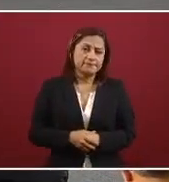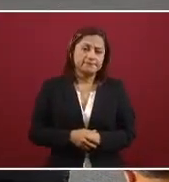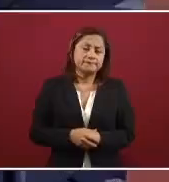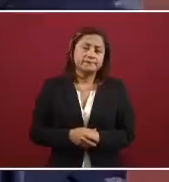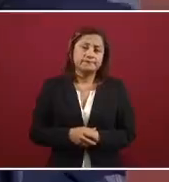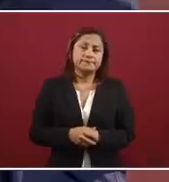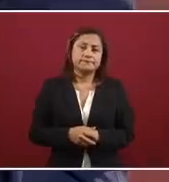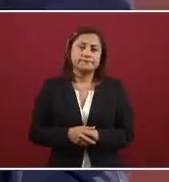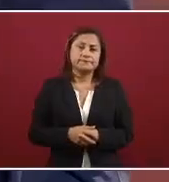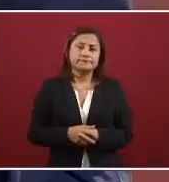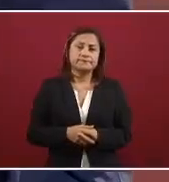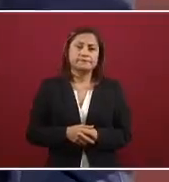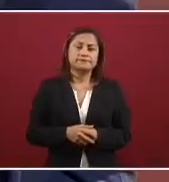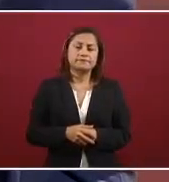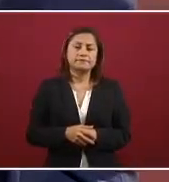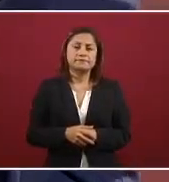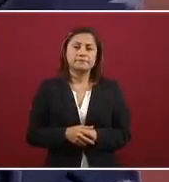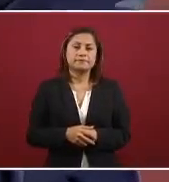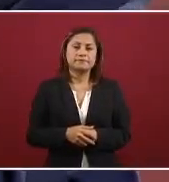y que